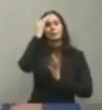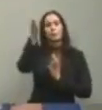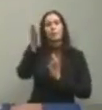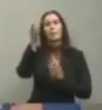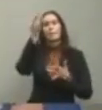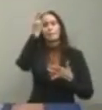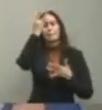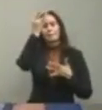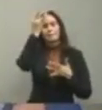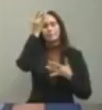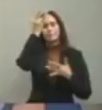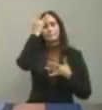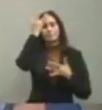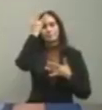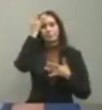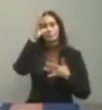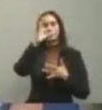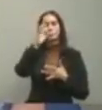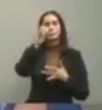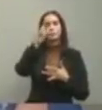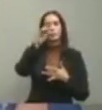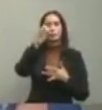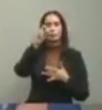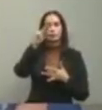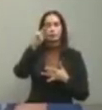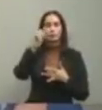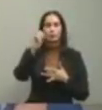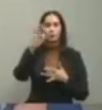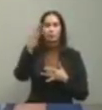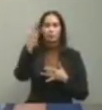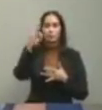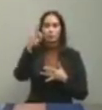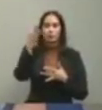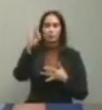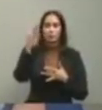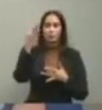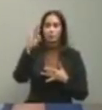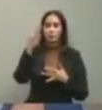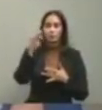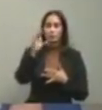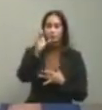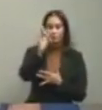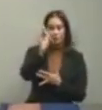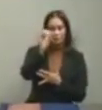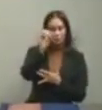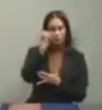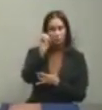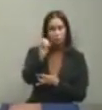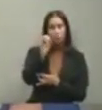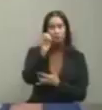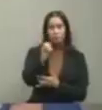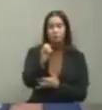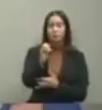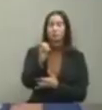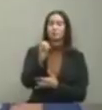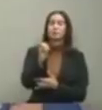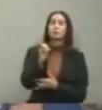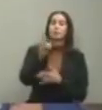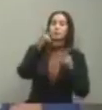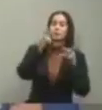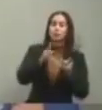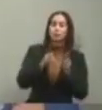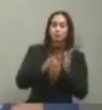por el coronavirus 2019 el 80% de los pacientes